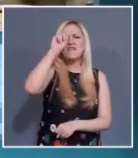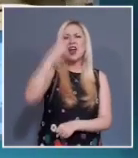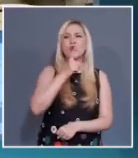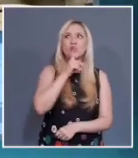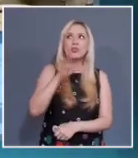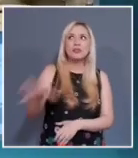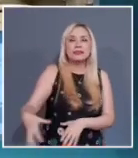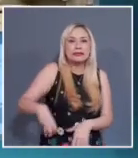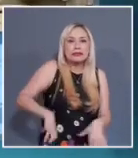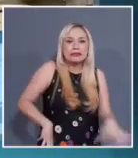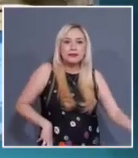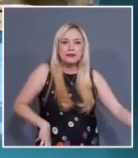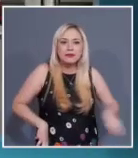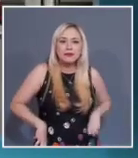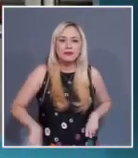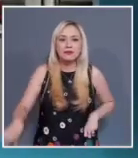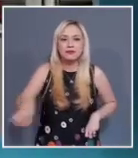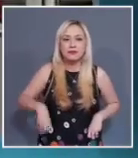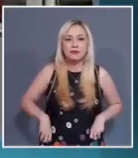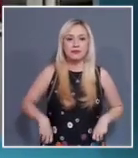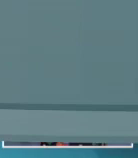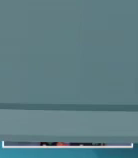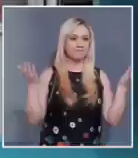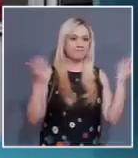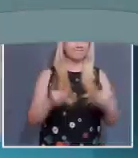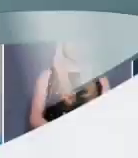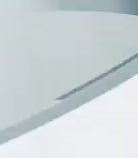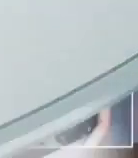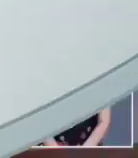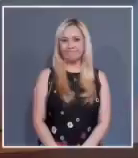de la Federación, Héctor García Mejía.